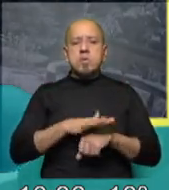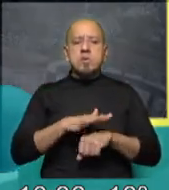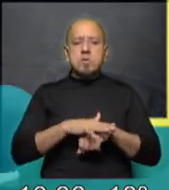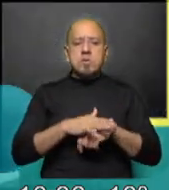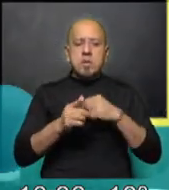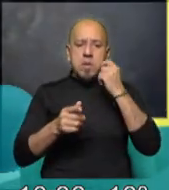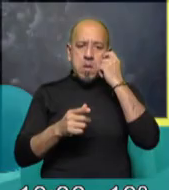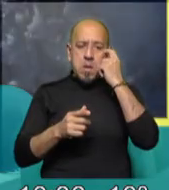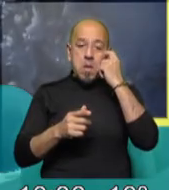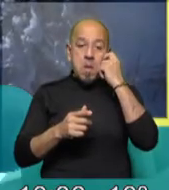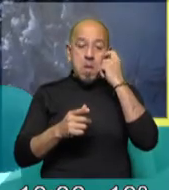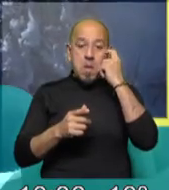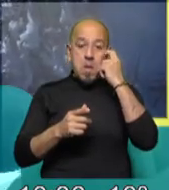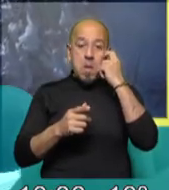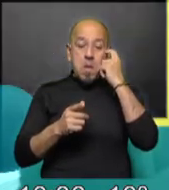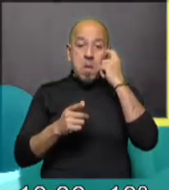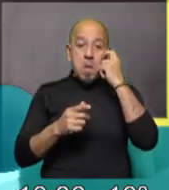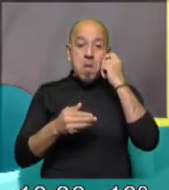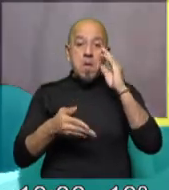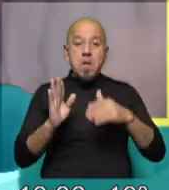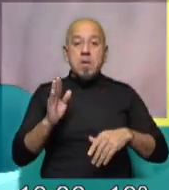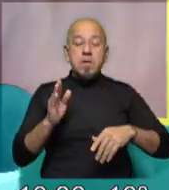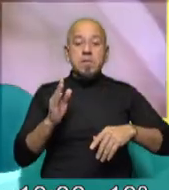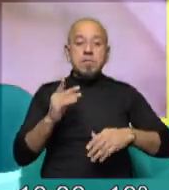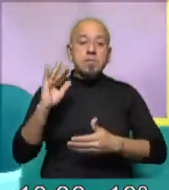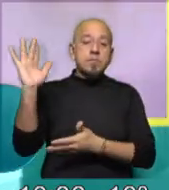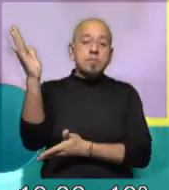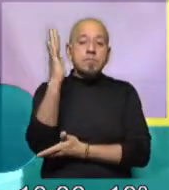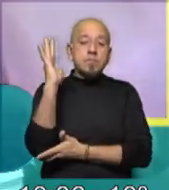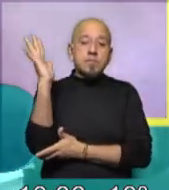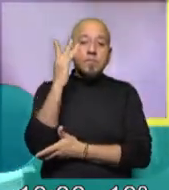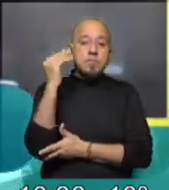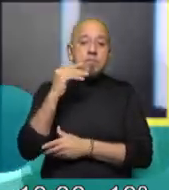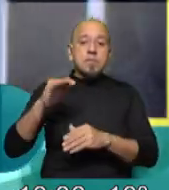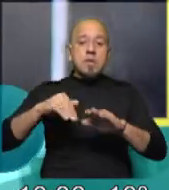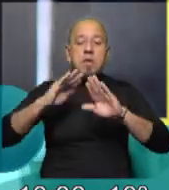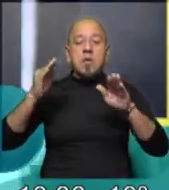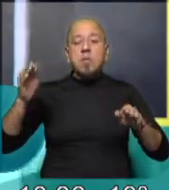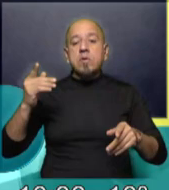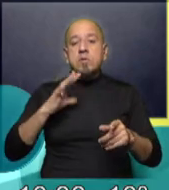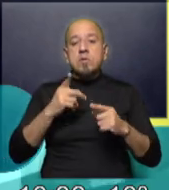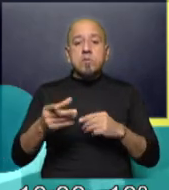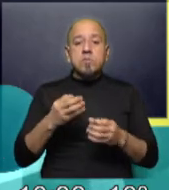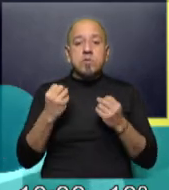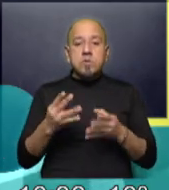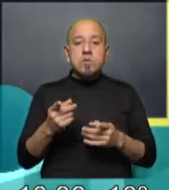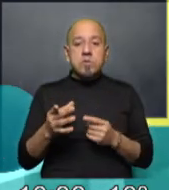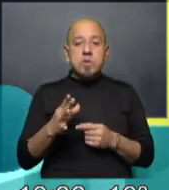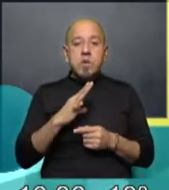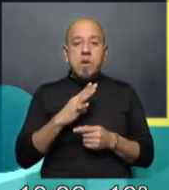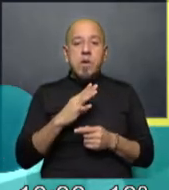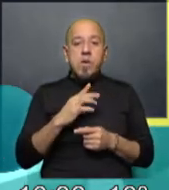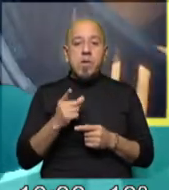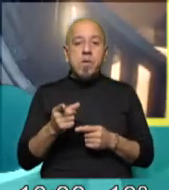en una ciudad importante, decide irse a vivir al monte, a vivir a la montaña. Hay un porqué, hay un motivo.